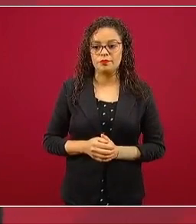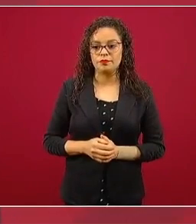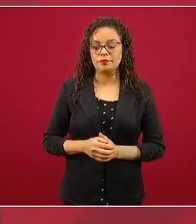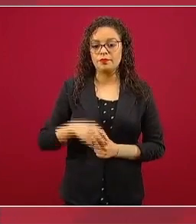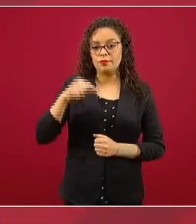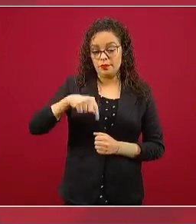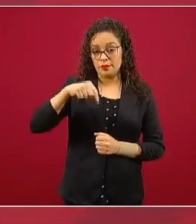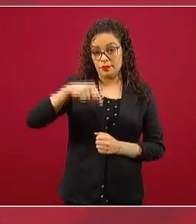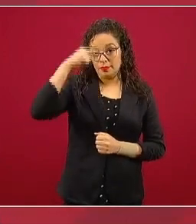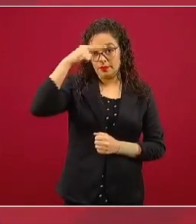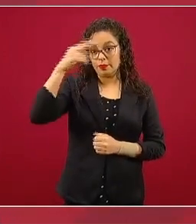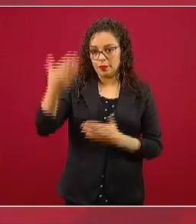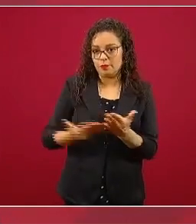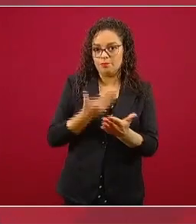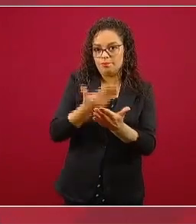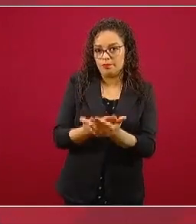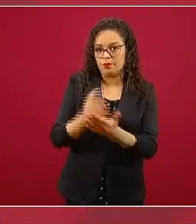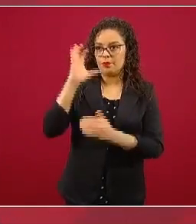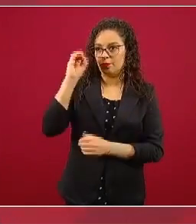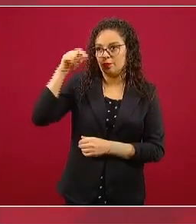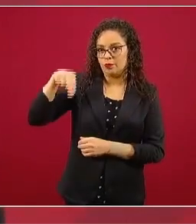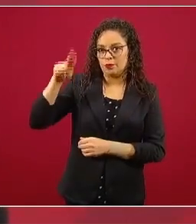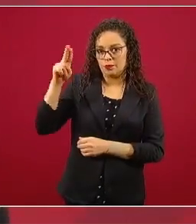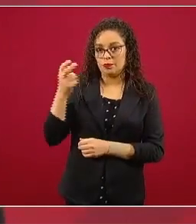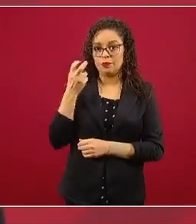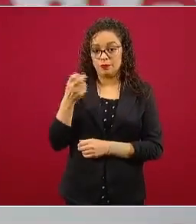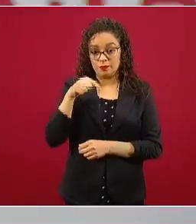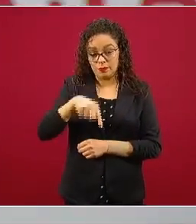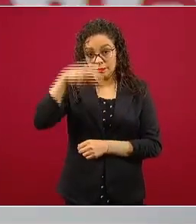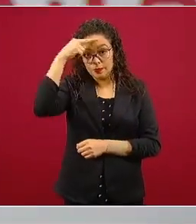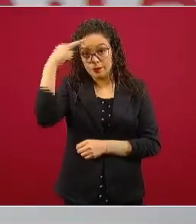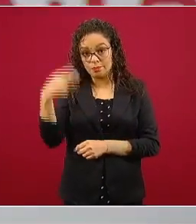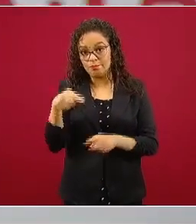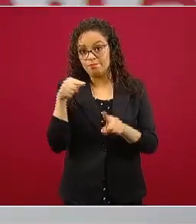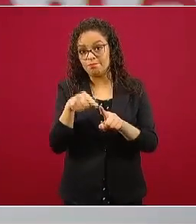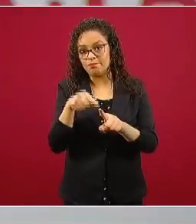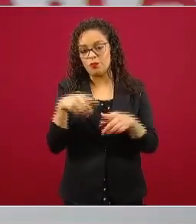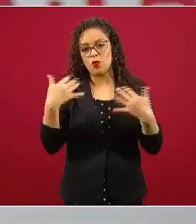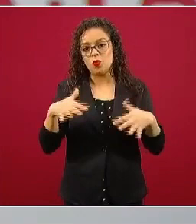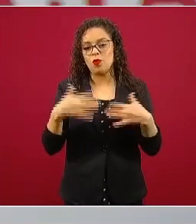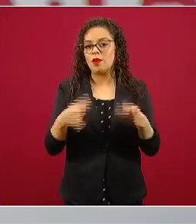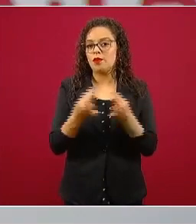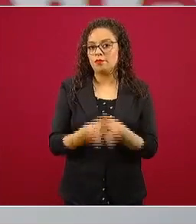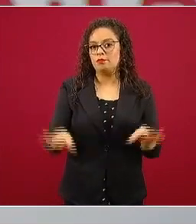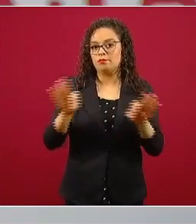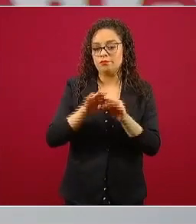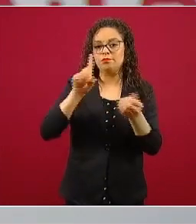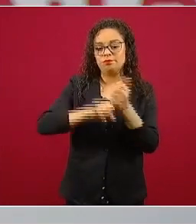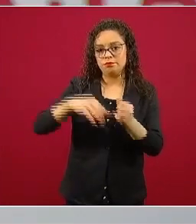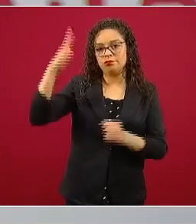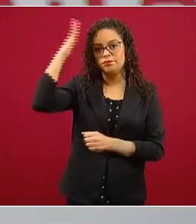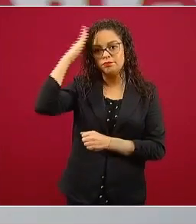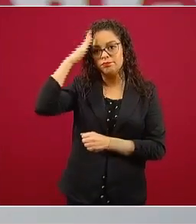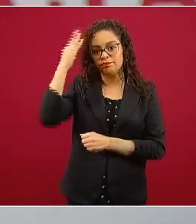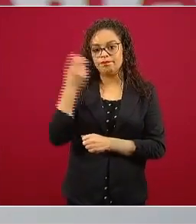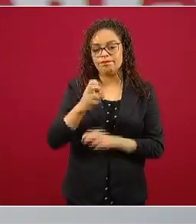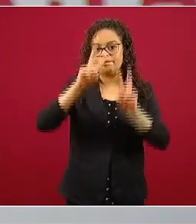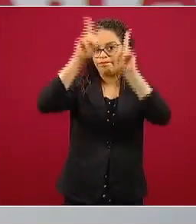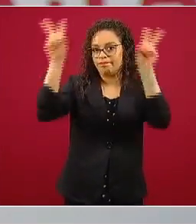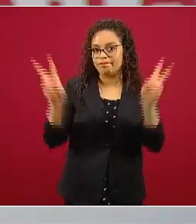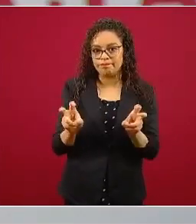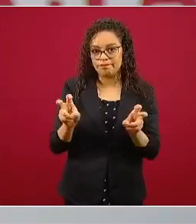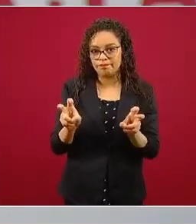la resolución ante las Naciones Unidas. Entonces eso le da a México un papel de cierto liderazgo en el tema, porque no hay